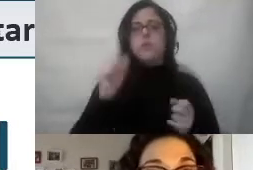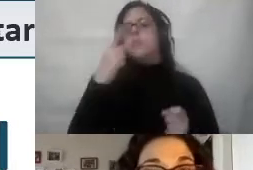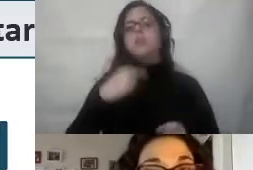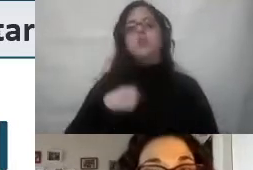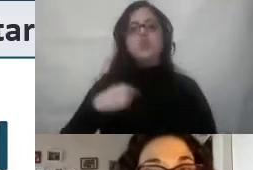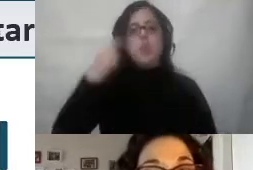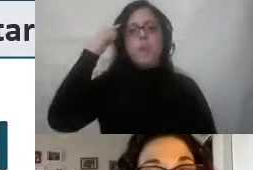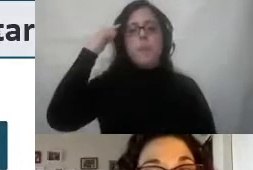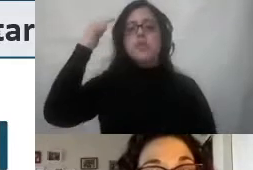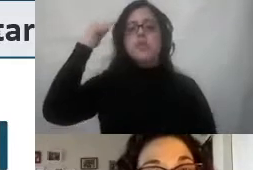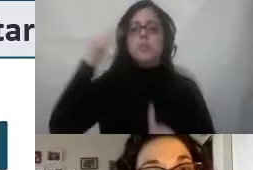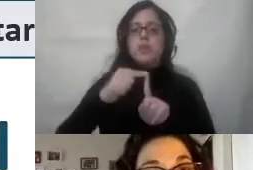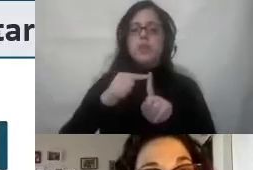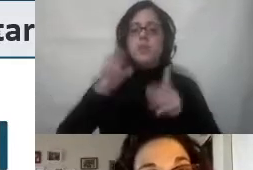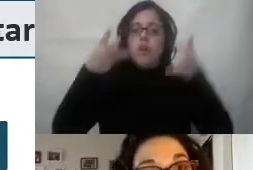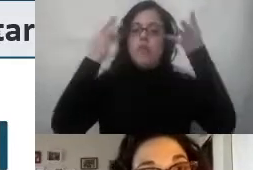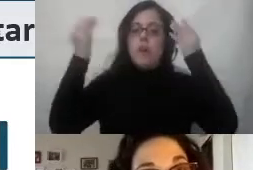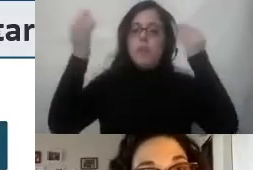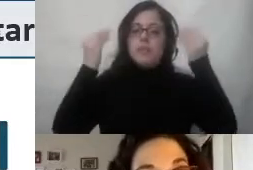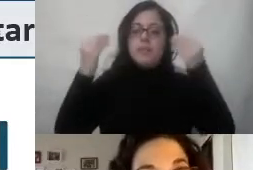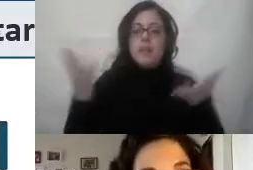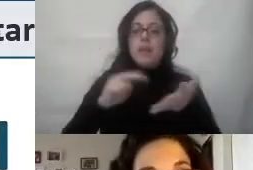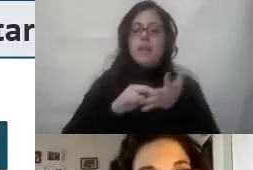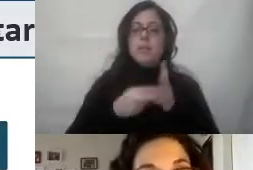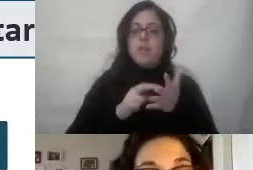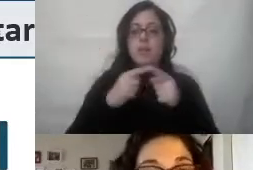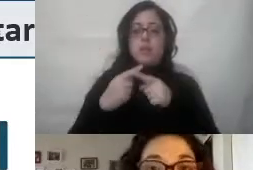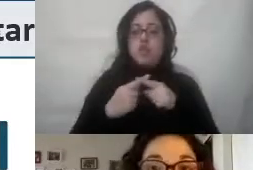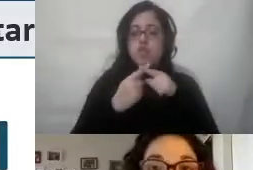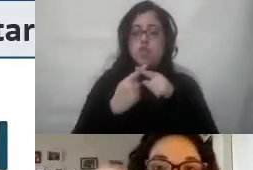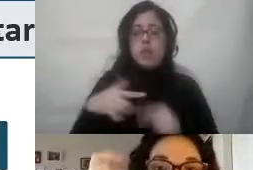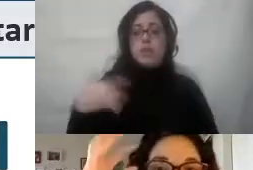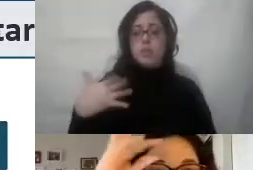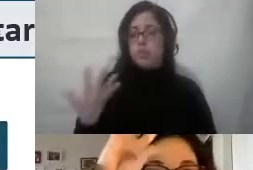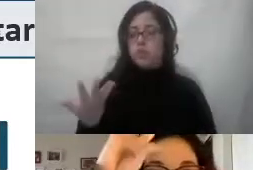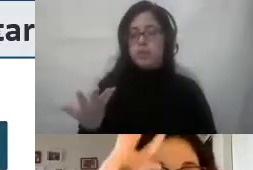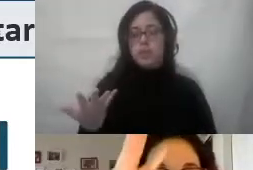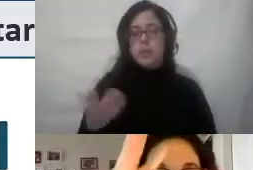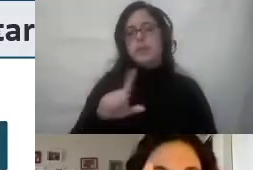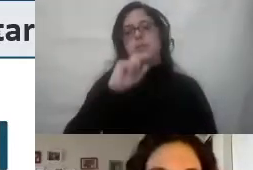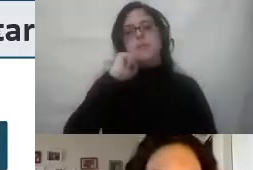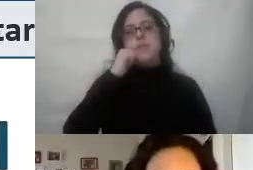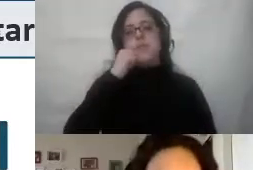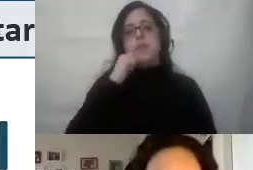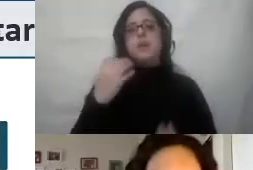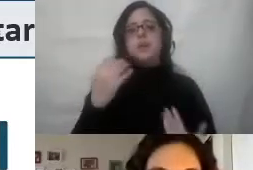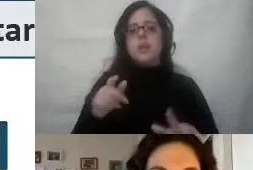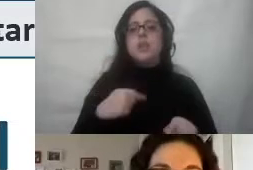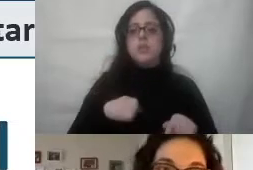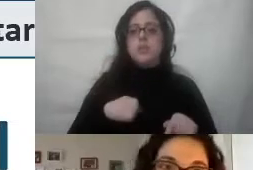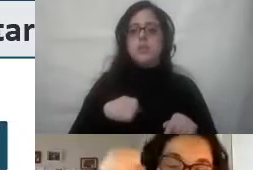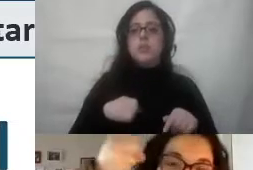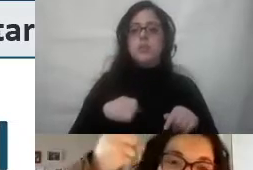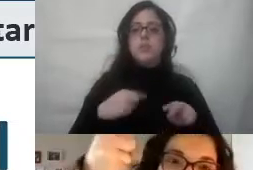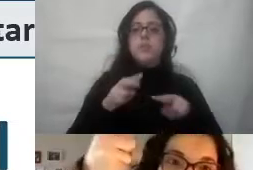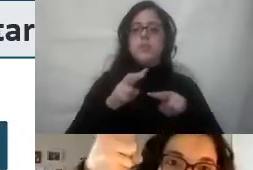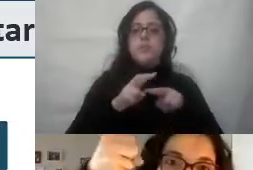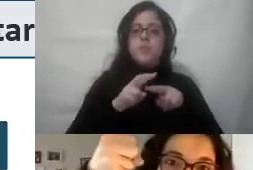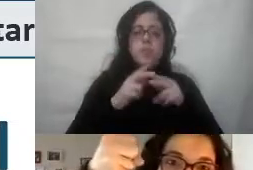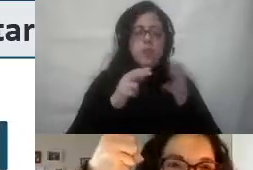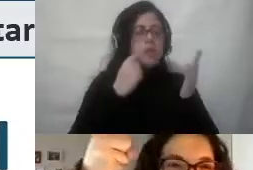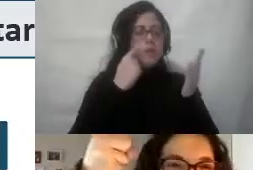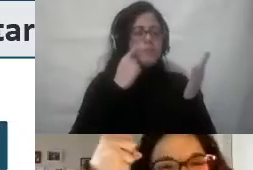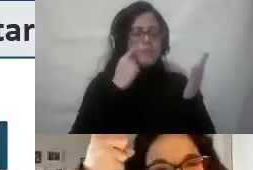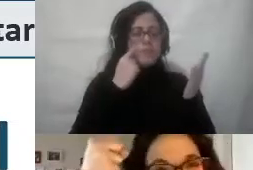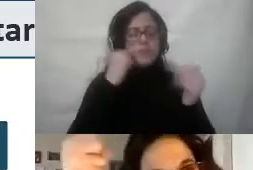los objetivos de aprendizaje desde problemas sociales relevantes, ¿sí? Es decir, hago una radiografía del objetivo y desde ahí